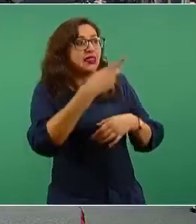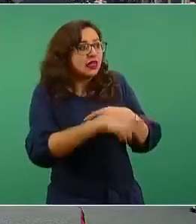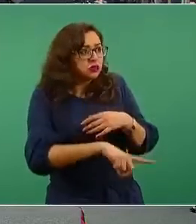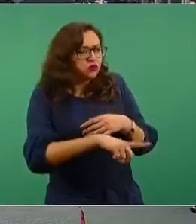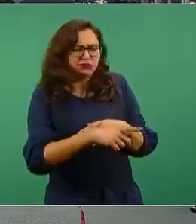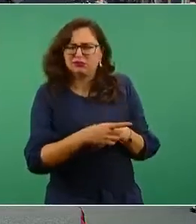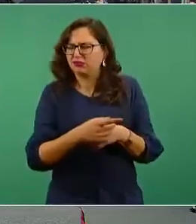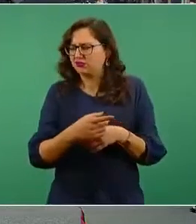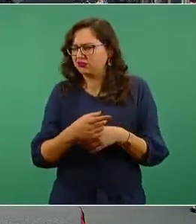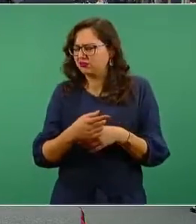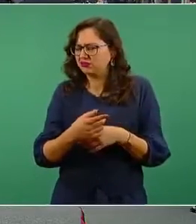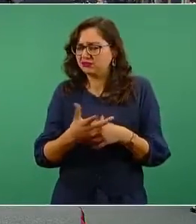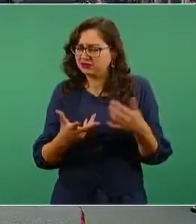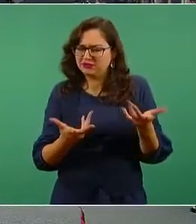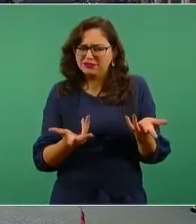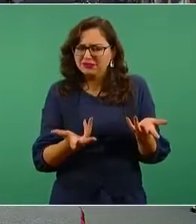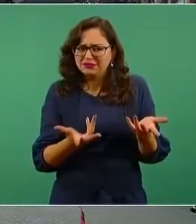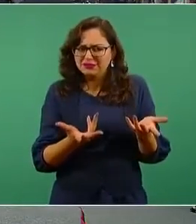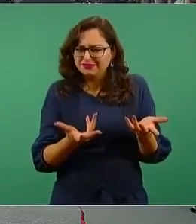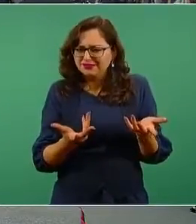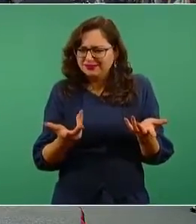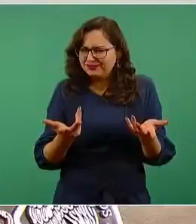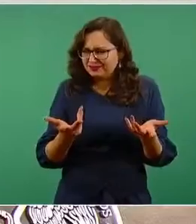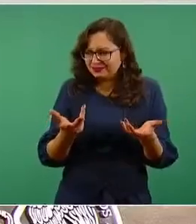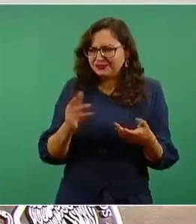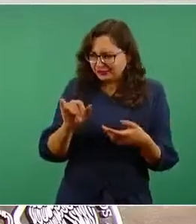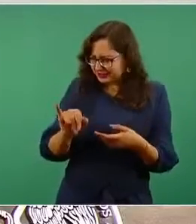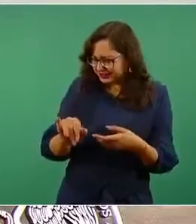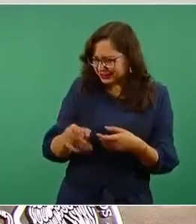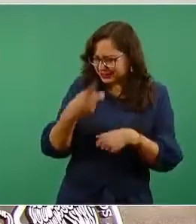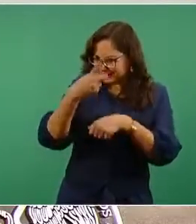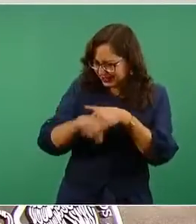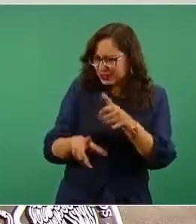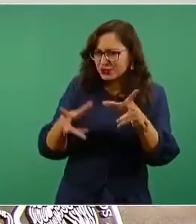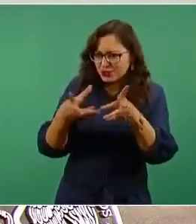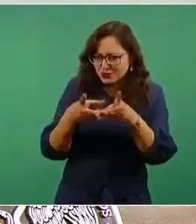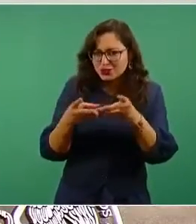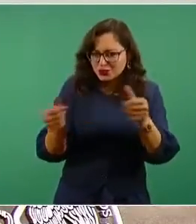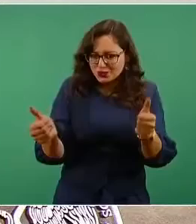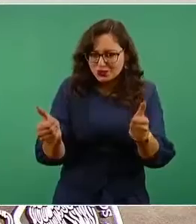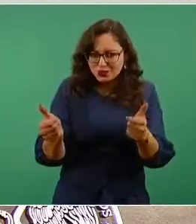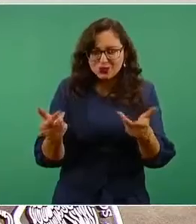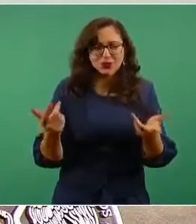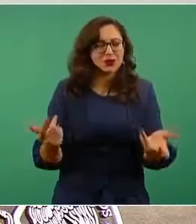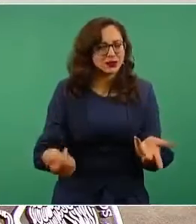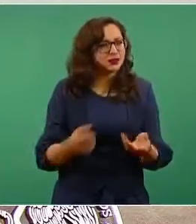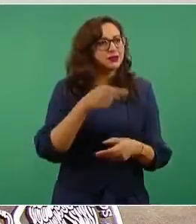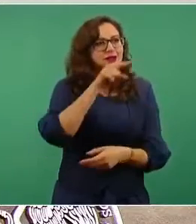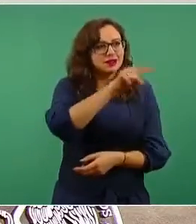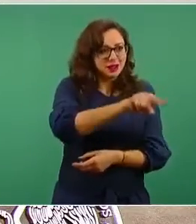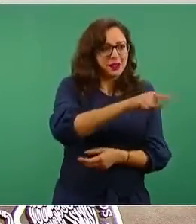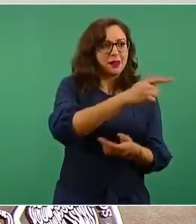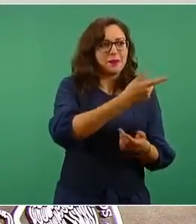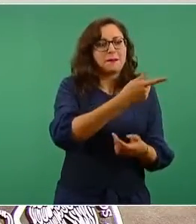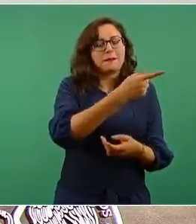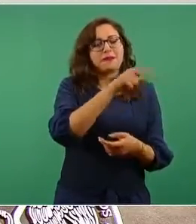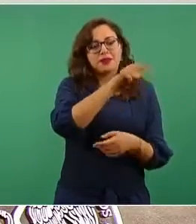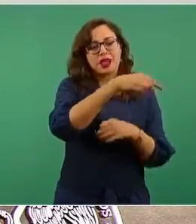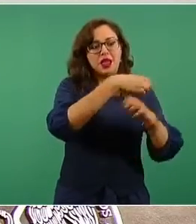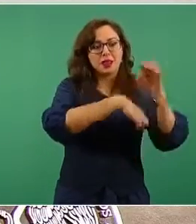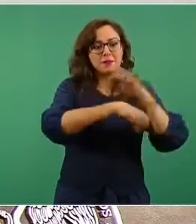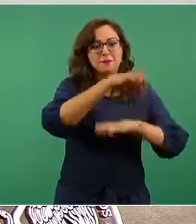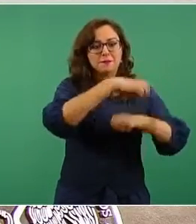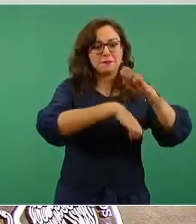y que de proceder esto, pues eso pase a la institución conocida